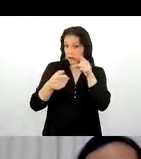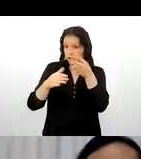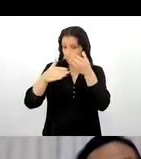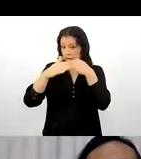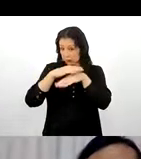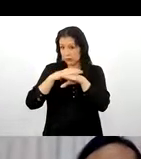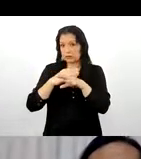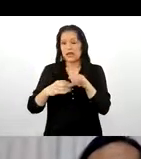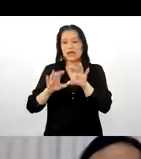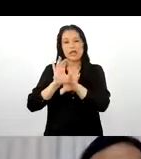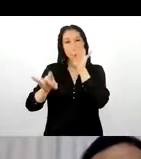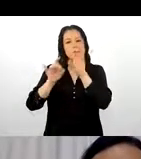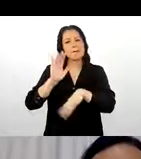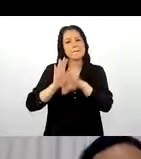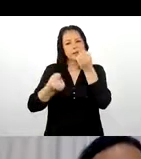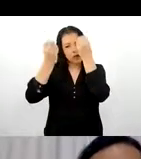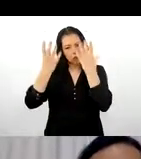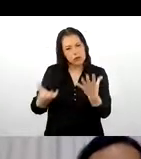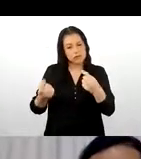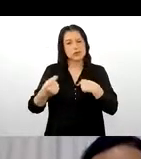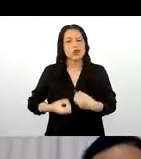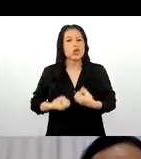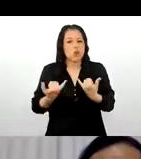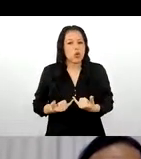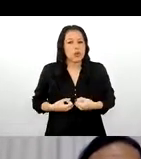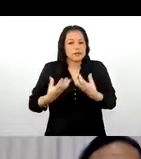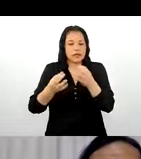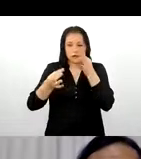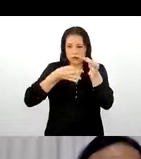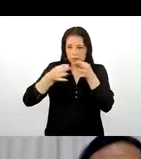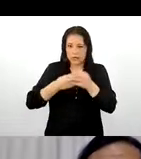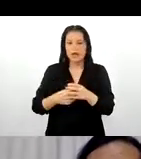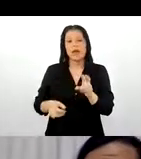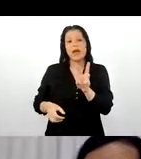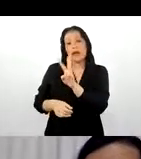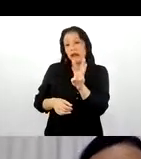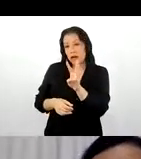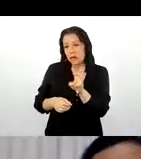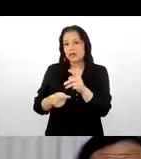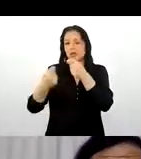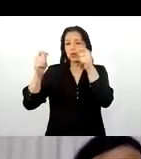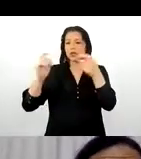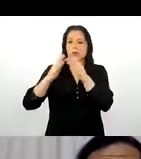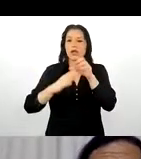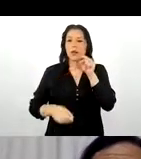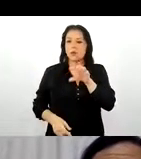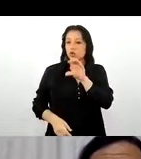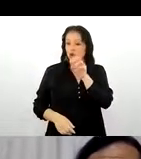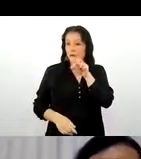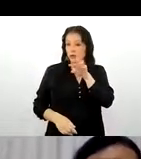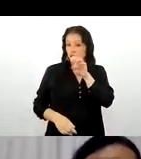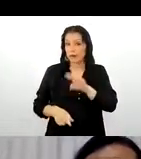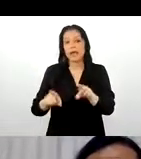poder encontrar más de la información que les he brindado el día de hoy, tanto en las páginas de turismocomunitario.com.pe como también en la guía que